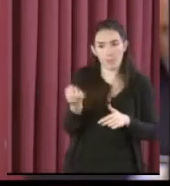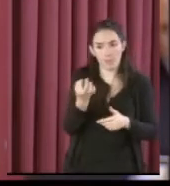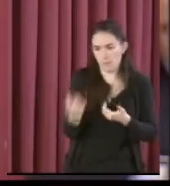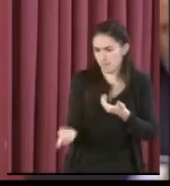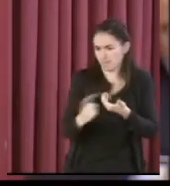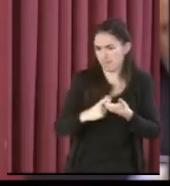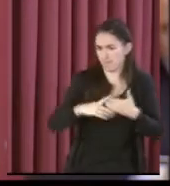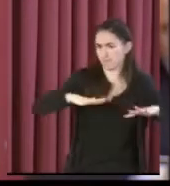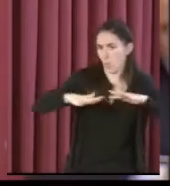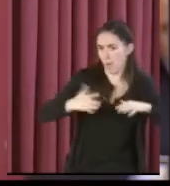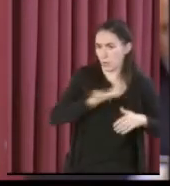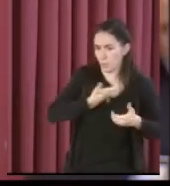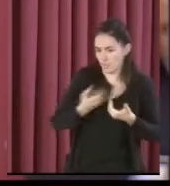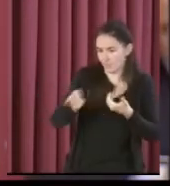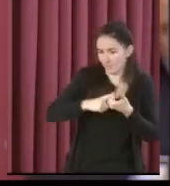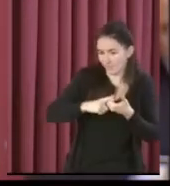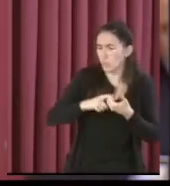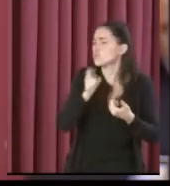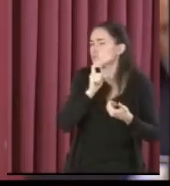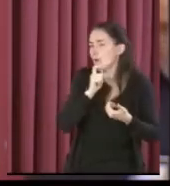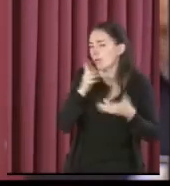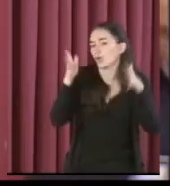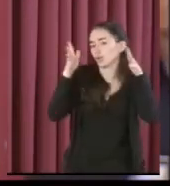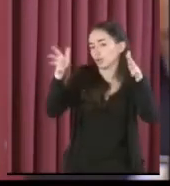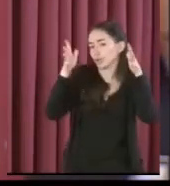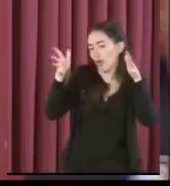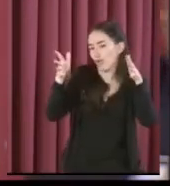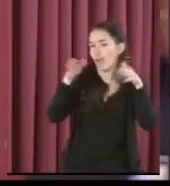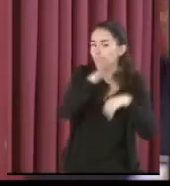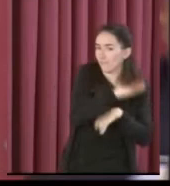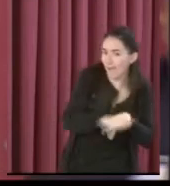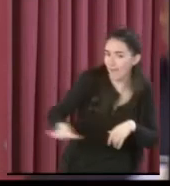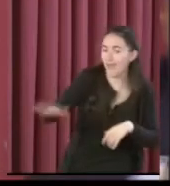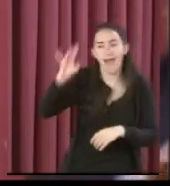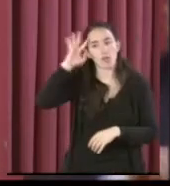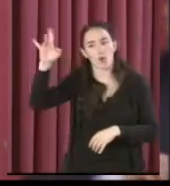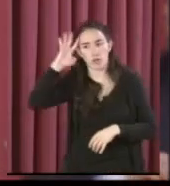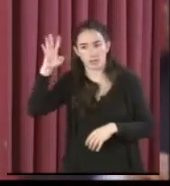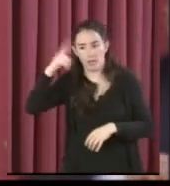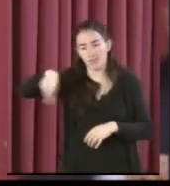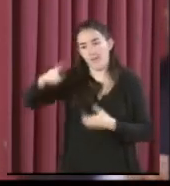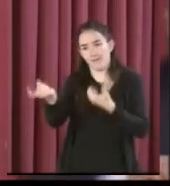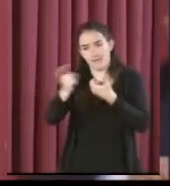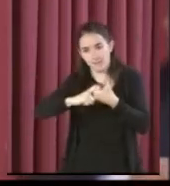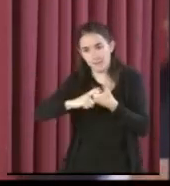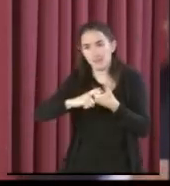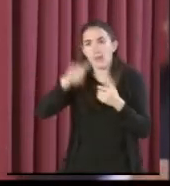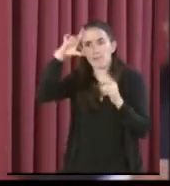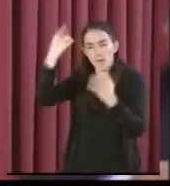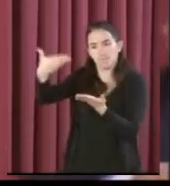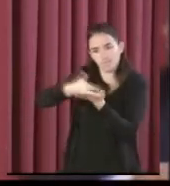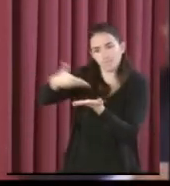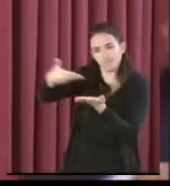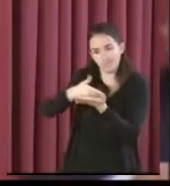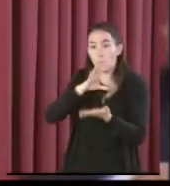municipal a través del Consejo de Infancia y Adolescencia, lo que nos hace, sin duda alguna, una auténtica ciudad amiga